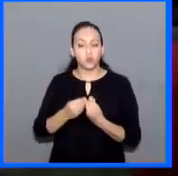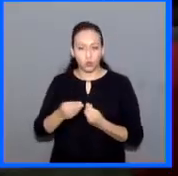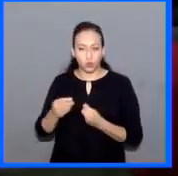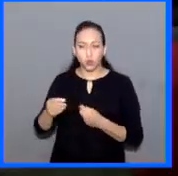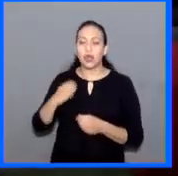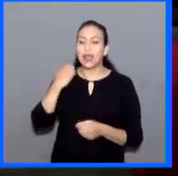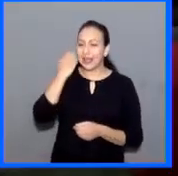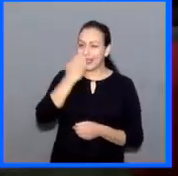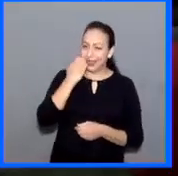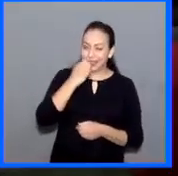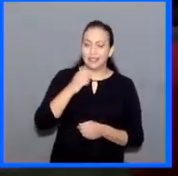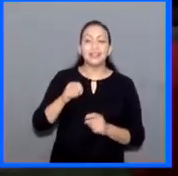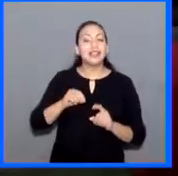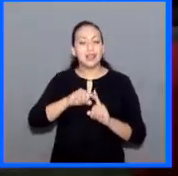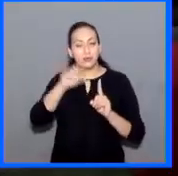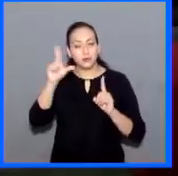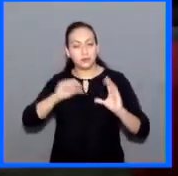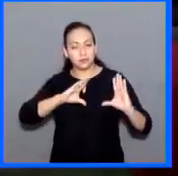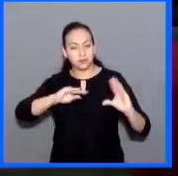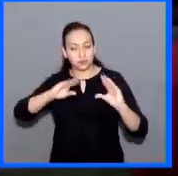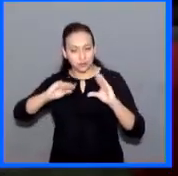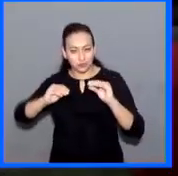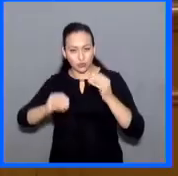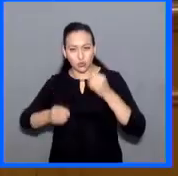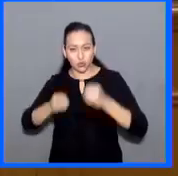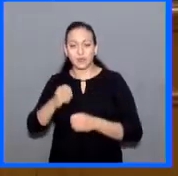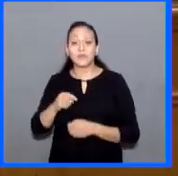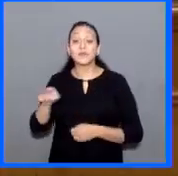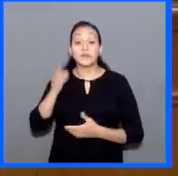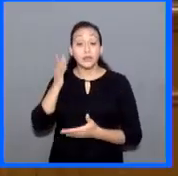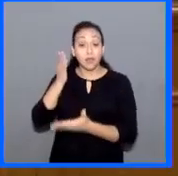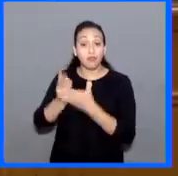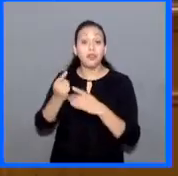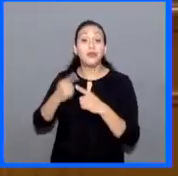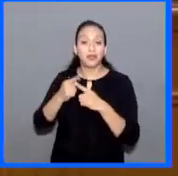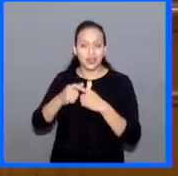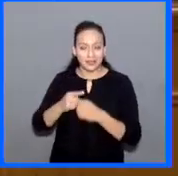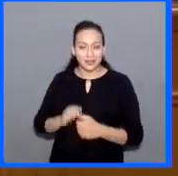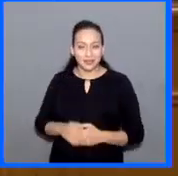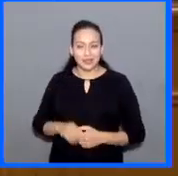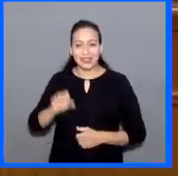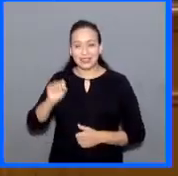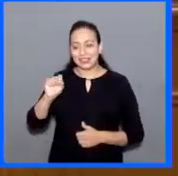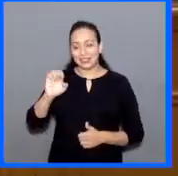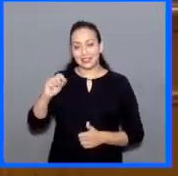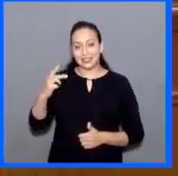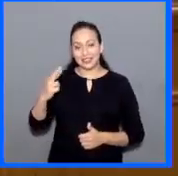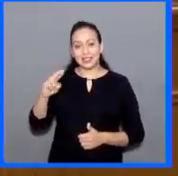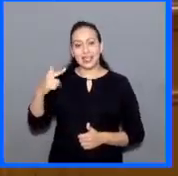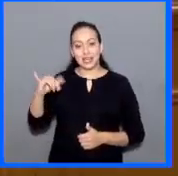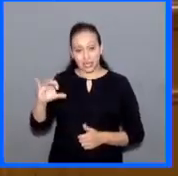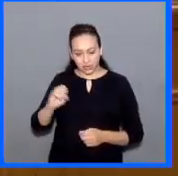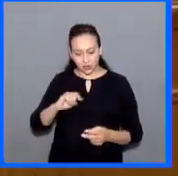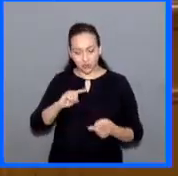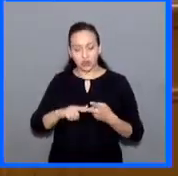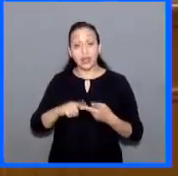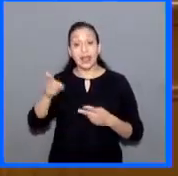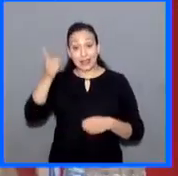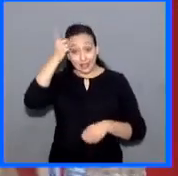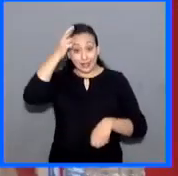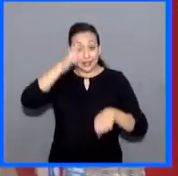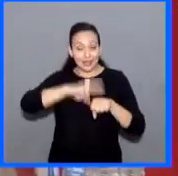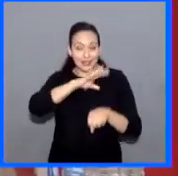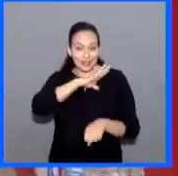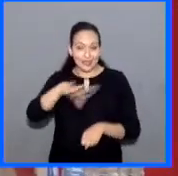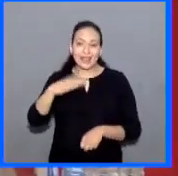de Formación Judicial. En el evento estuvieron presentes también Sergio Javier Molina Martínez, director general de la escuela,